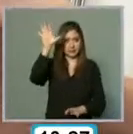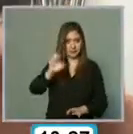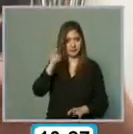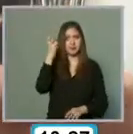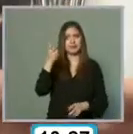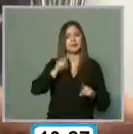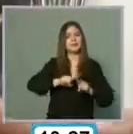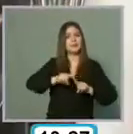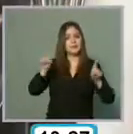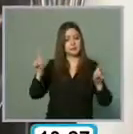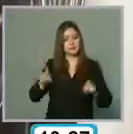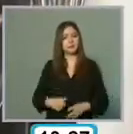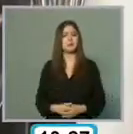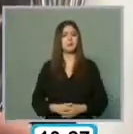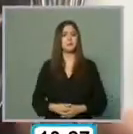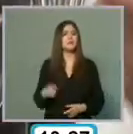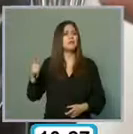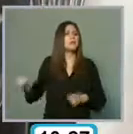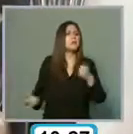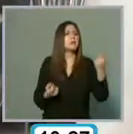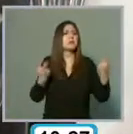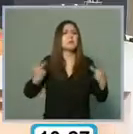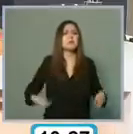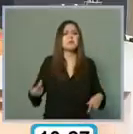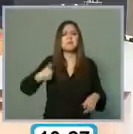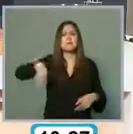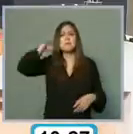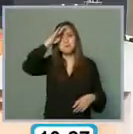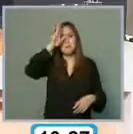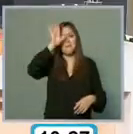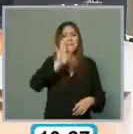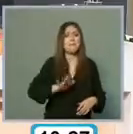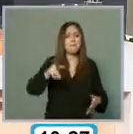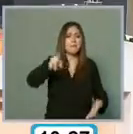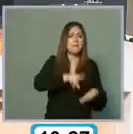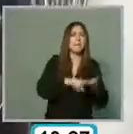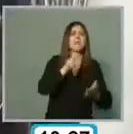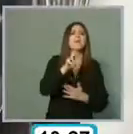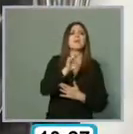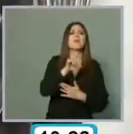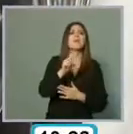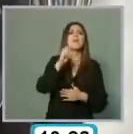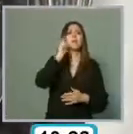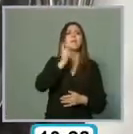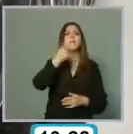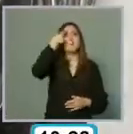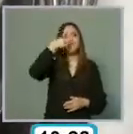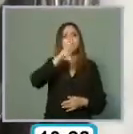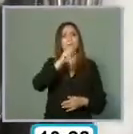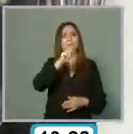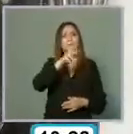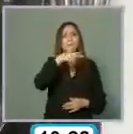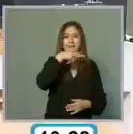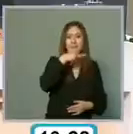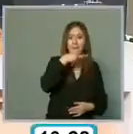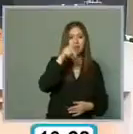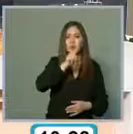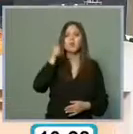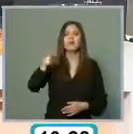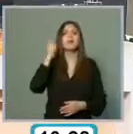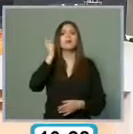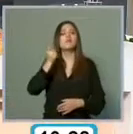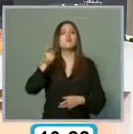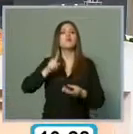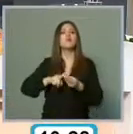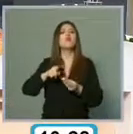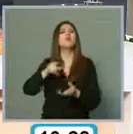¿no? Porque dicen, pues es que se parece mucho al relleno de pavo. No, esto es lo que va Este a le cambiar. da el toque. Exactamente. Oye, ¿y dónde lo conseguimos, Lore? ¿Sí es fácil? Sí, en el